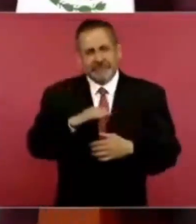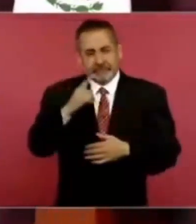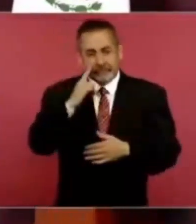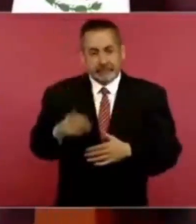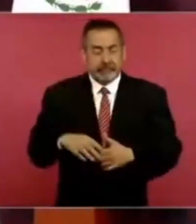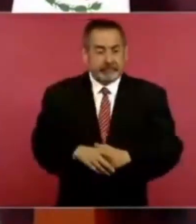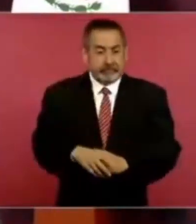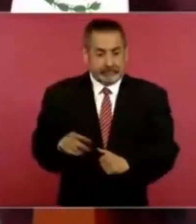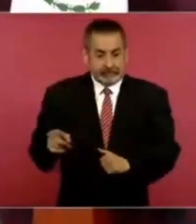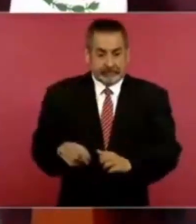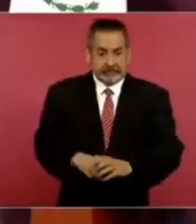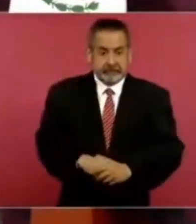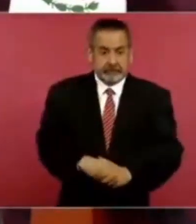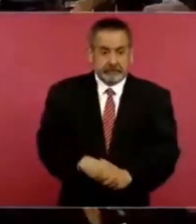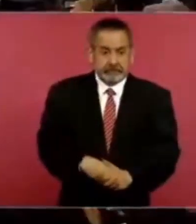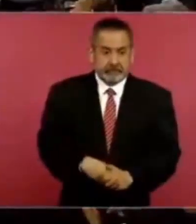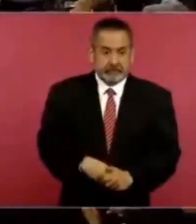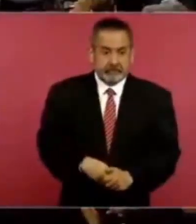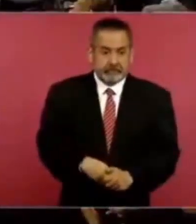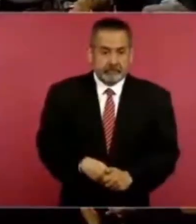esa es la niña.